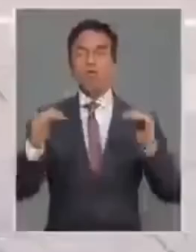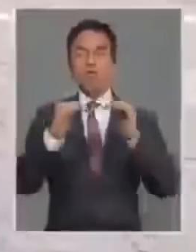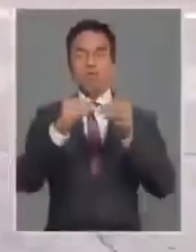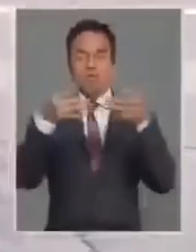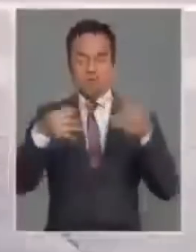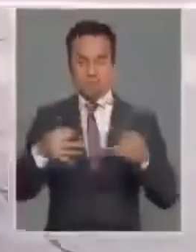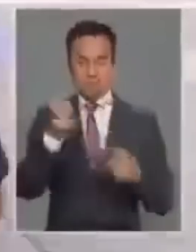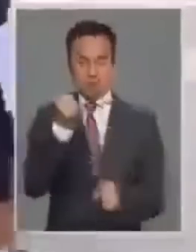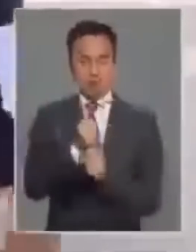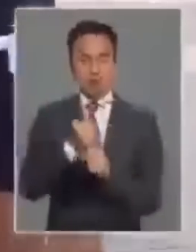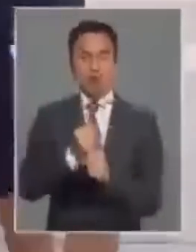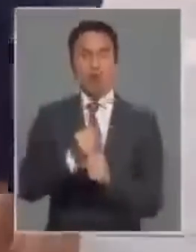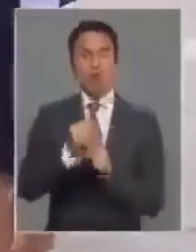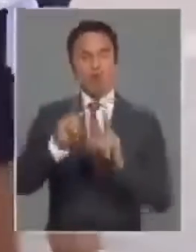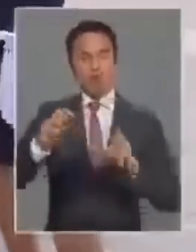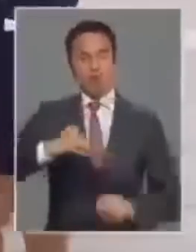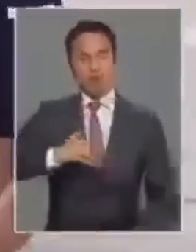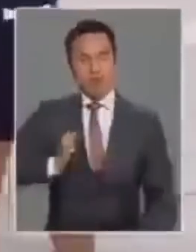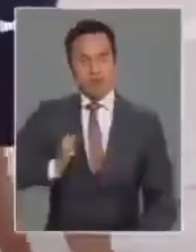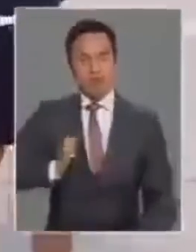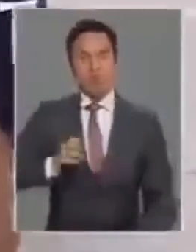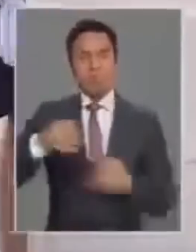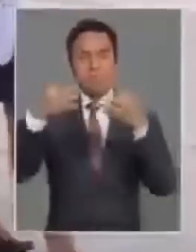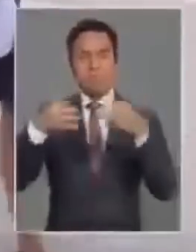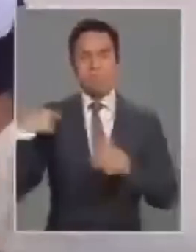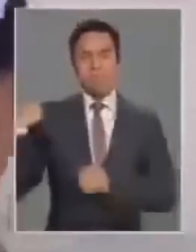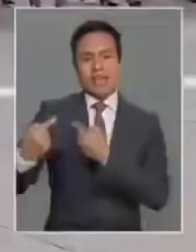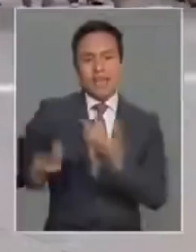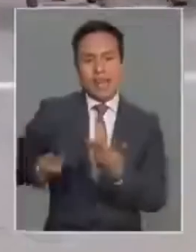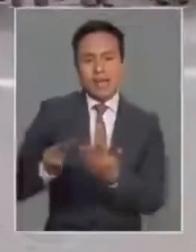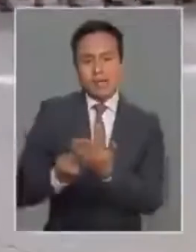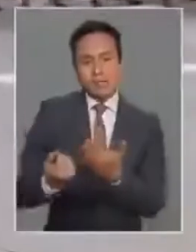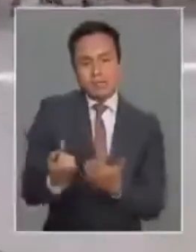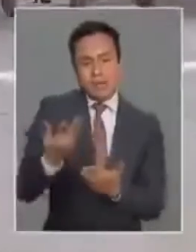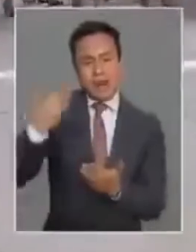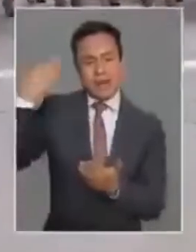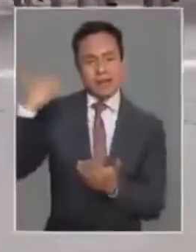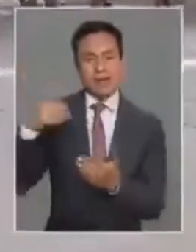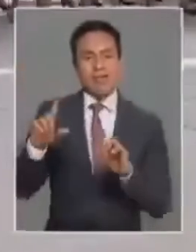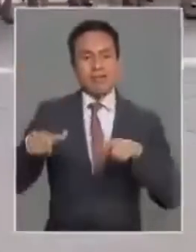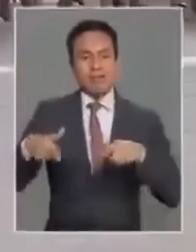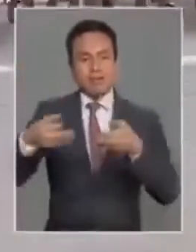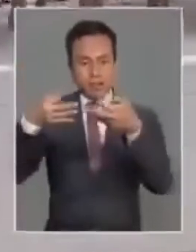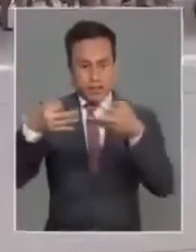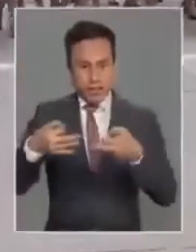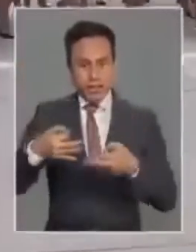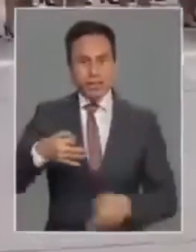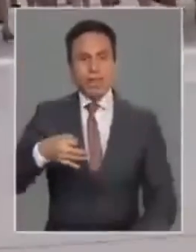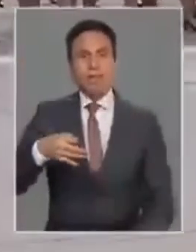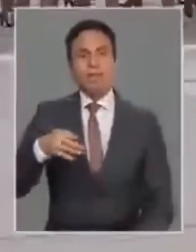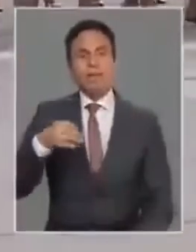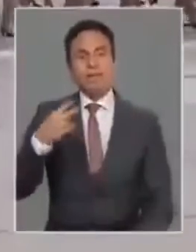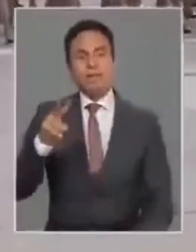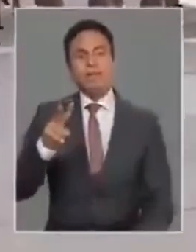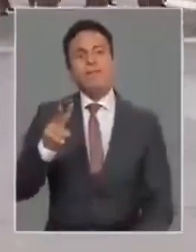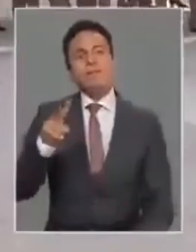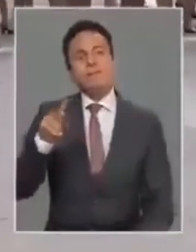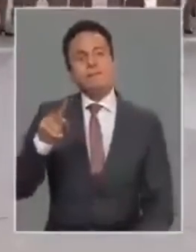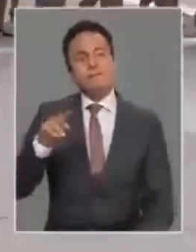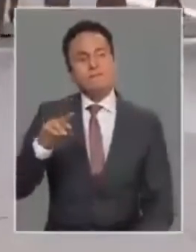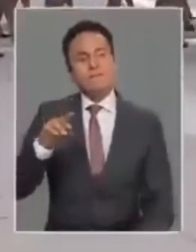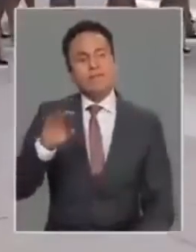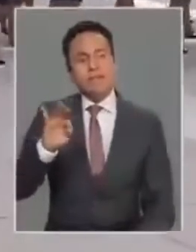el trabajo policial, reafirmando el legado de las primeras agentes de la sección Seguridad de la Policía Fiscal de Santiago